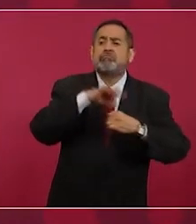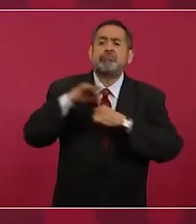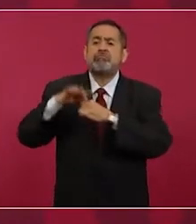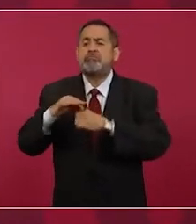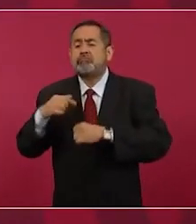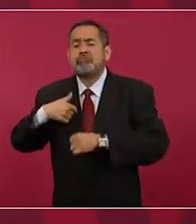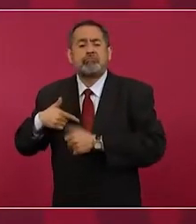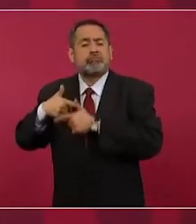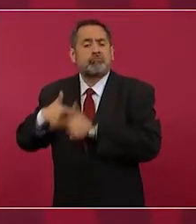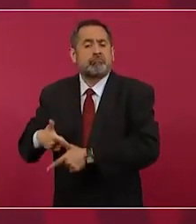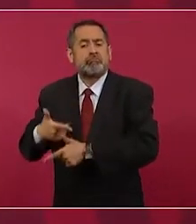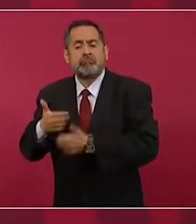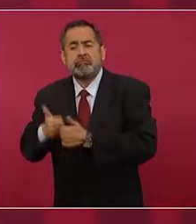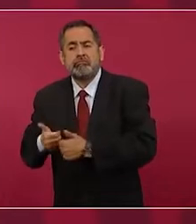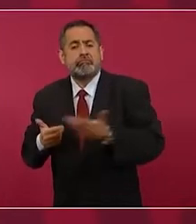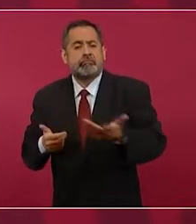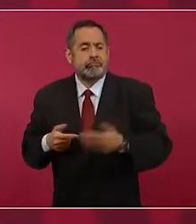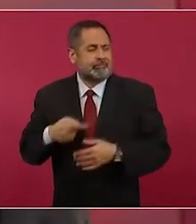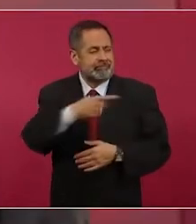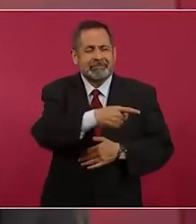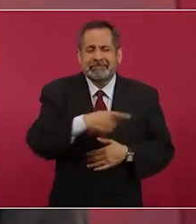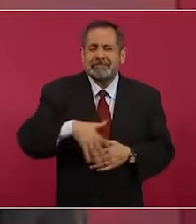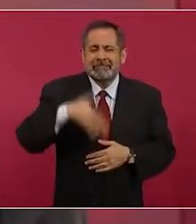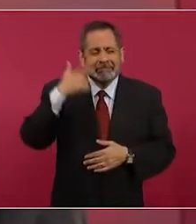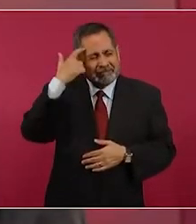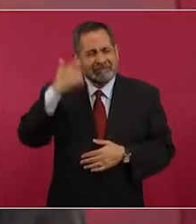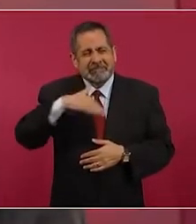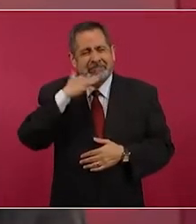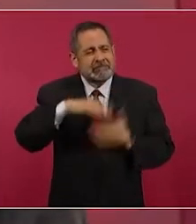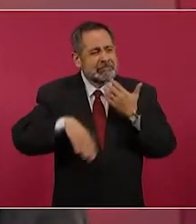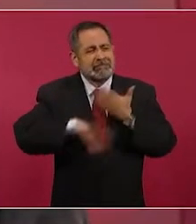¿Por qué la guerra sucia?